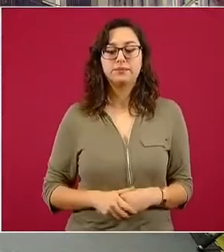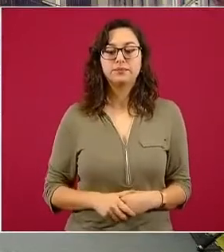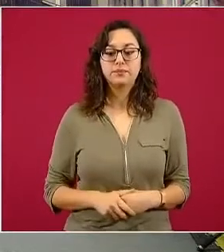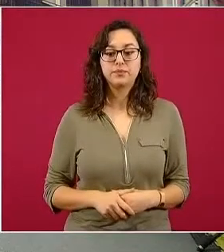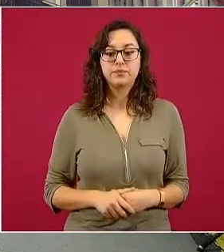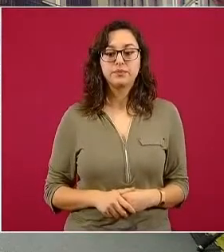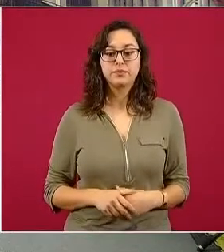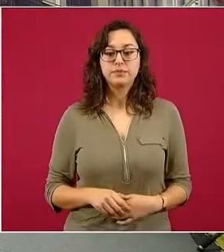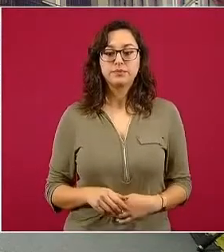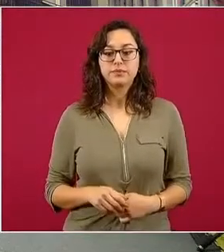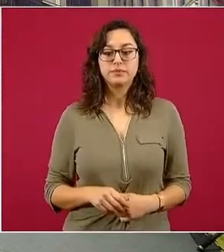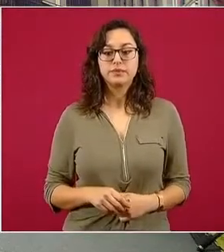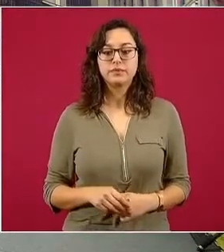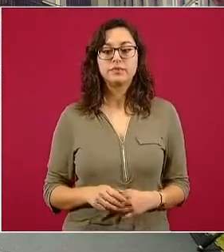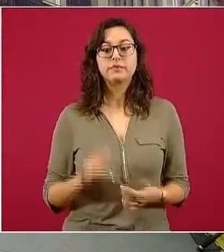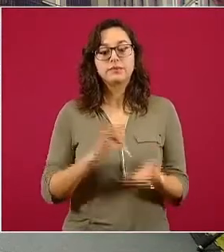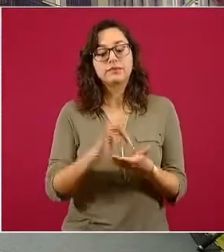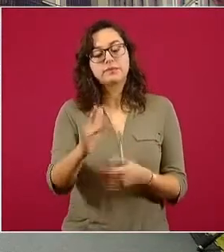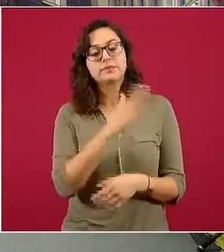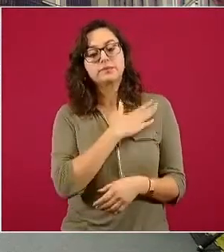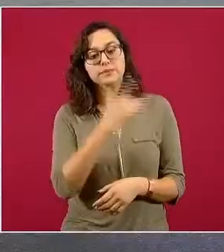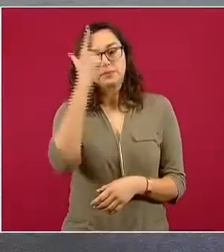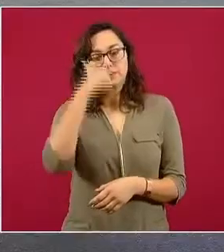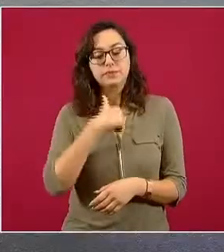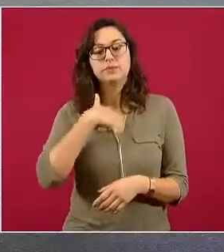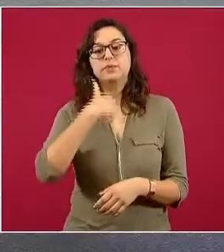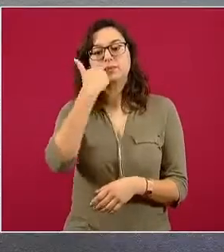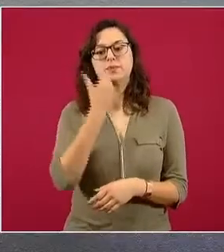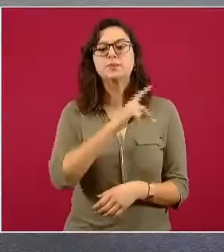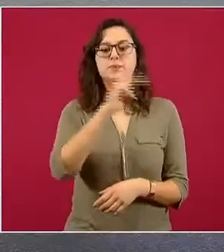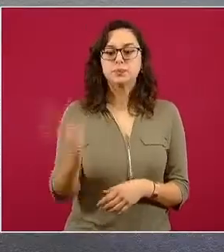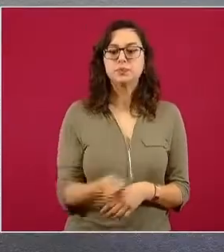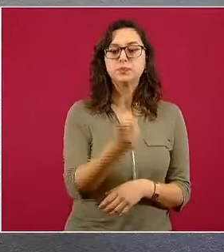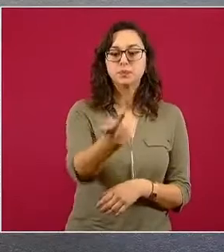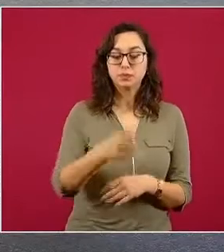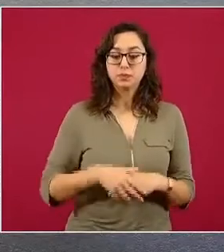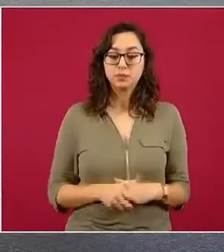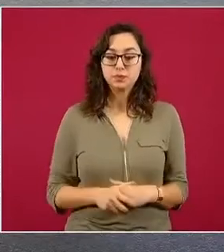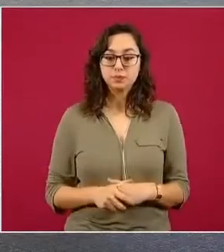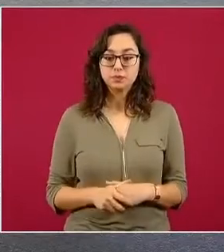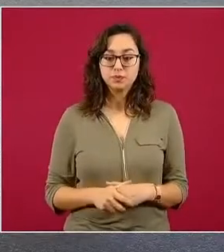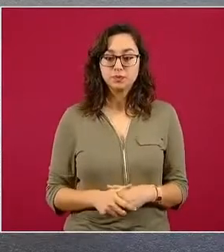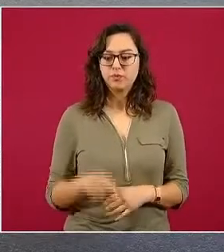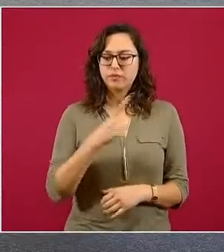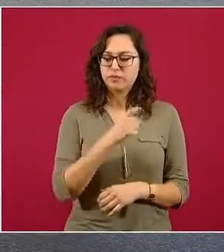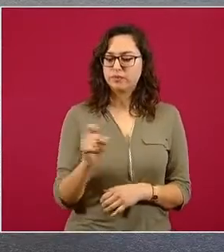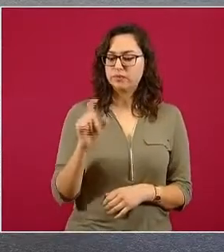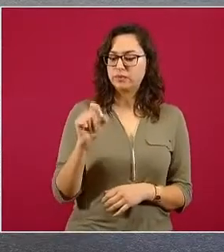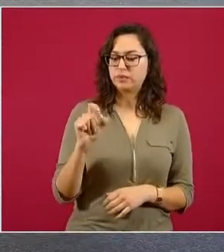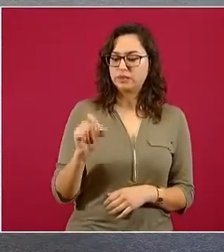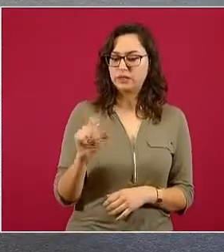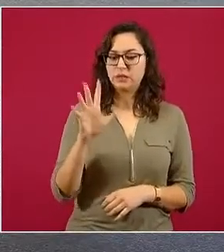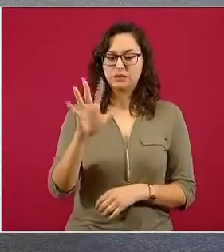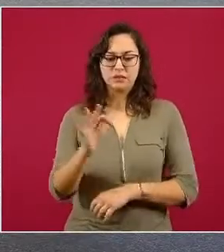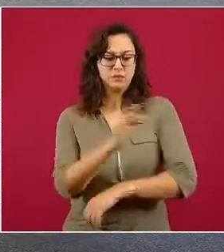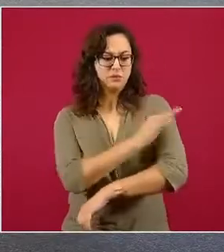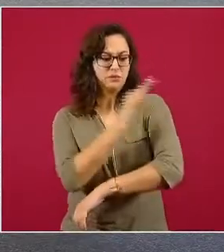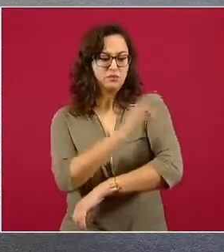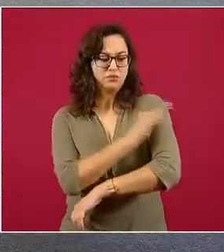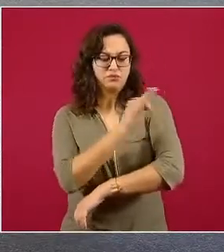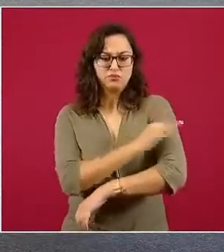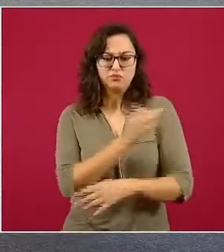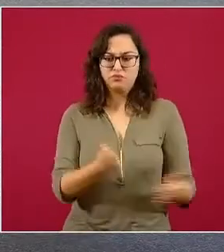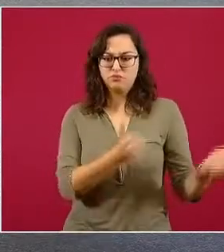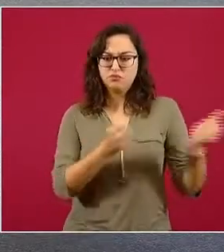Gracias, buenas noches. Doctor, le quiero preguntar primero por qué se van a aplicar estas 125,000 dosis solamente. ¿Solo